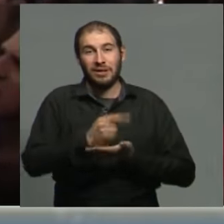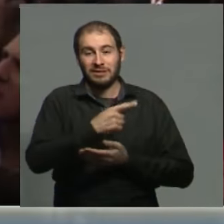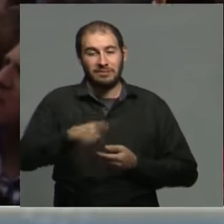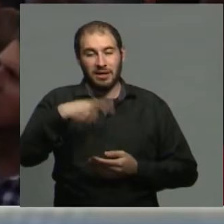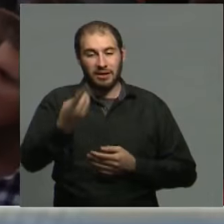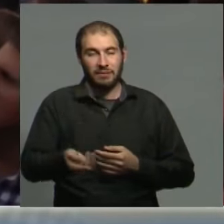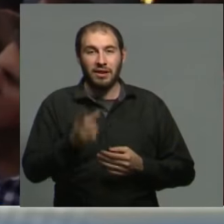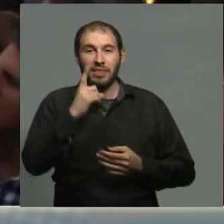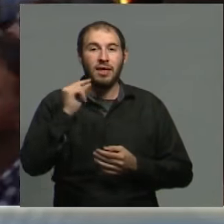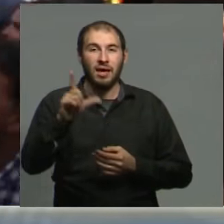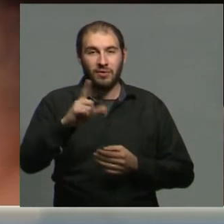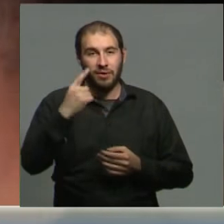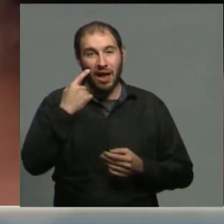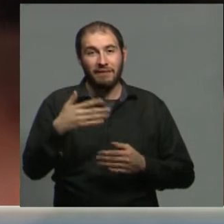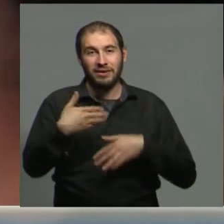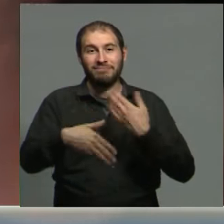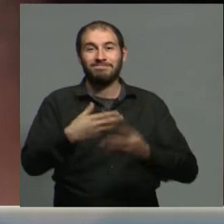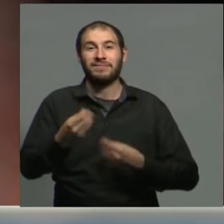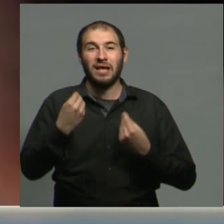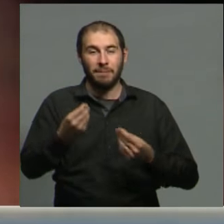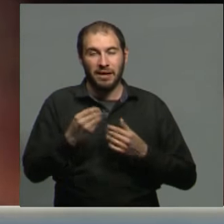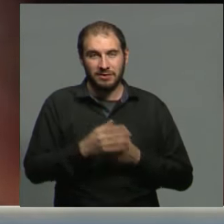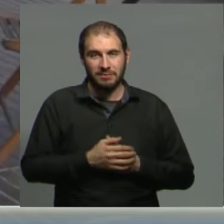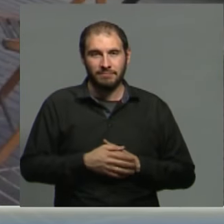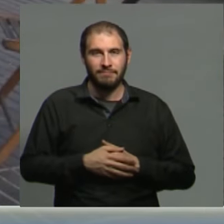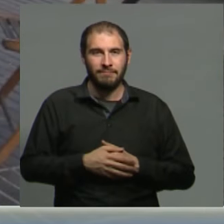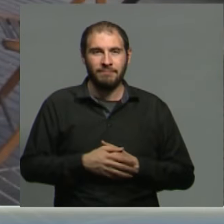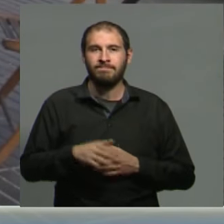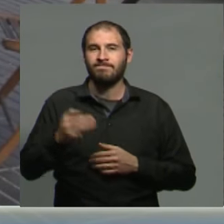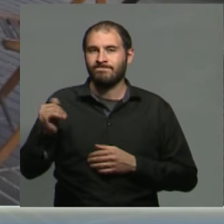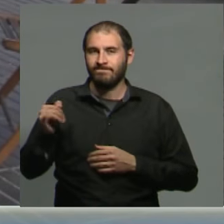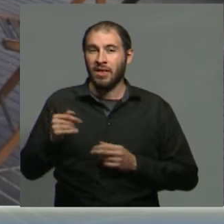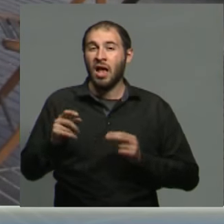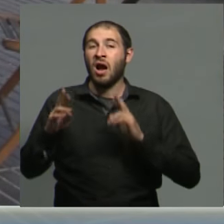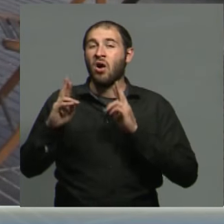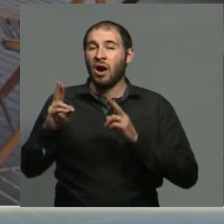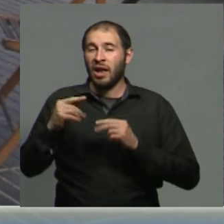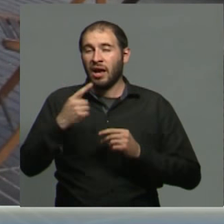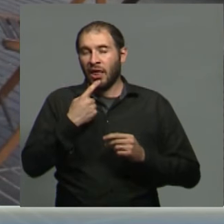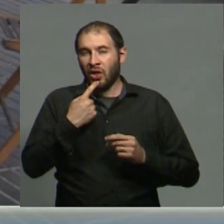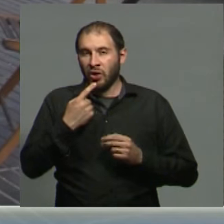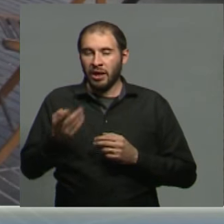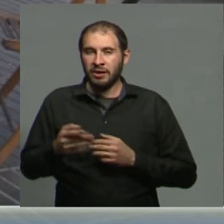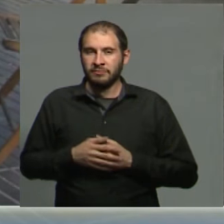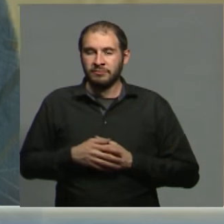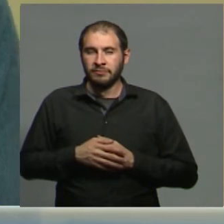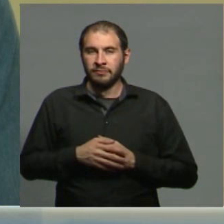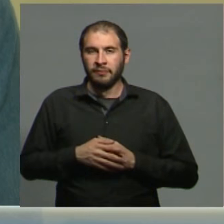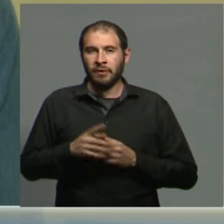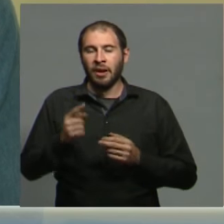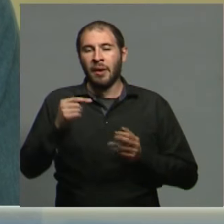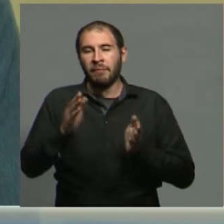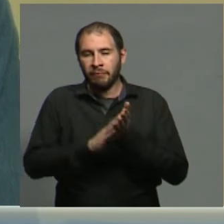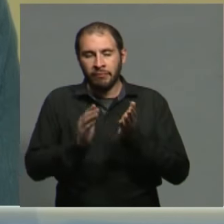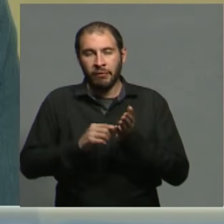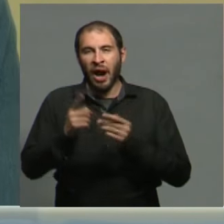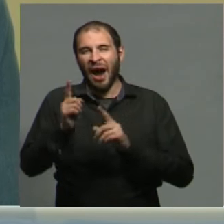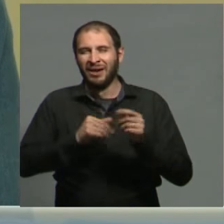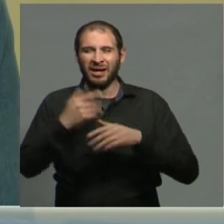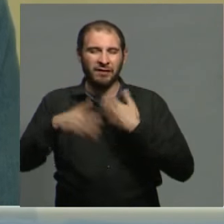que viene, a partir del lunes, para poder ver qué está pasando exactamente aquí. Seguro, y ojalá que esa incertidumbre no se vea en hechos por